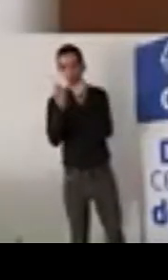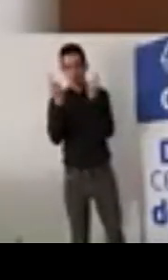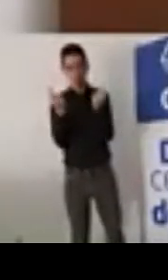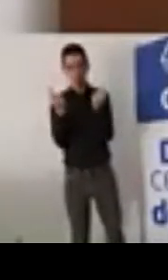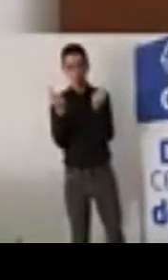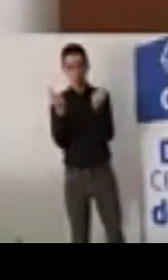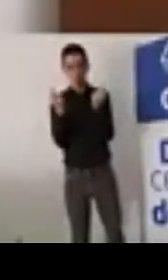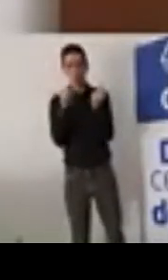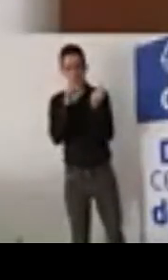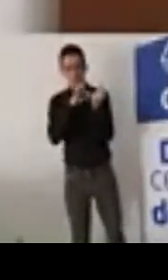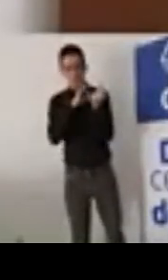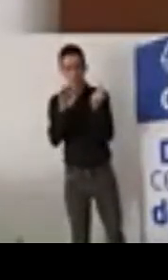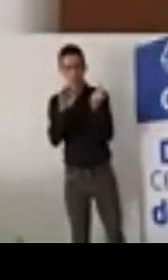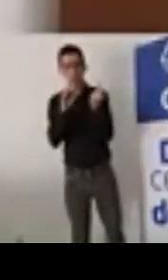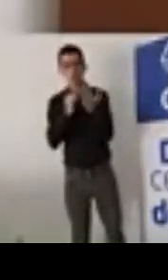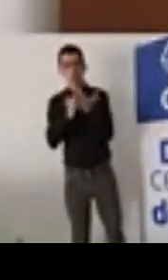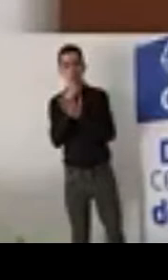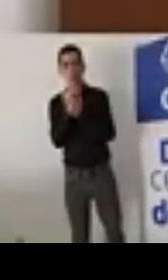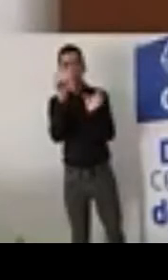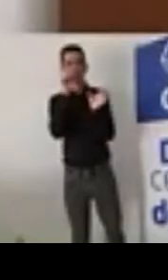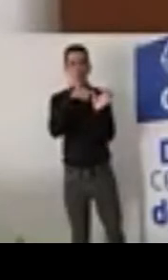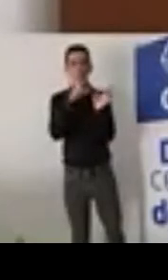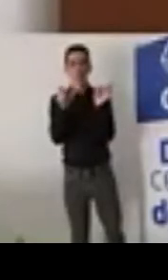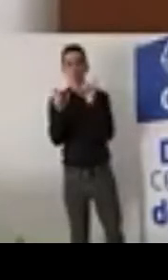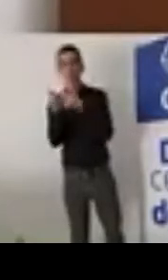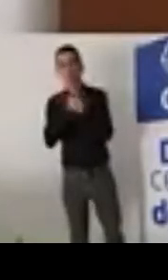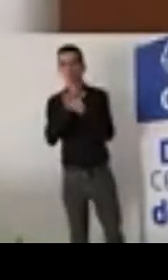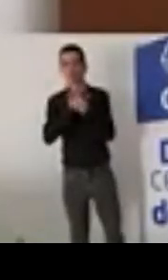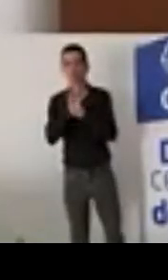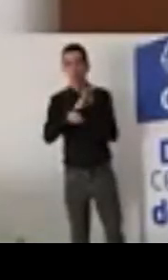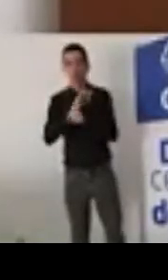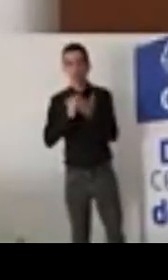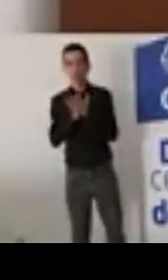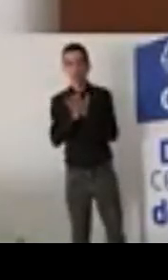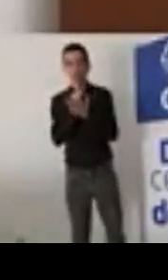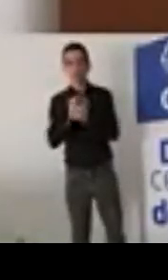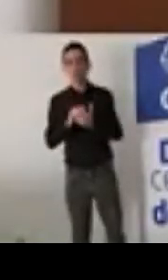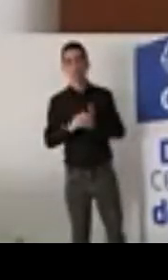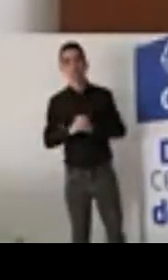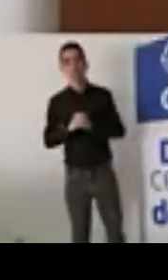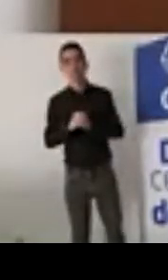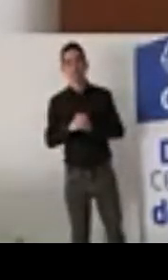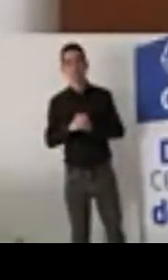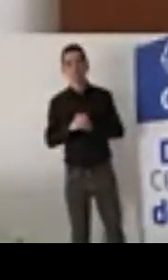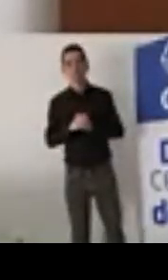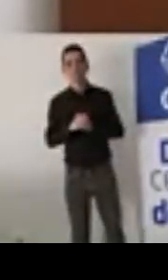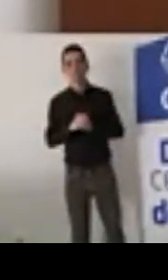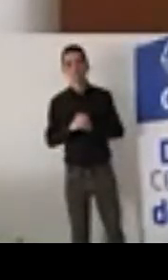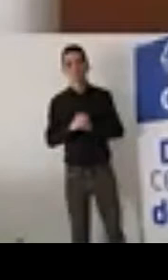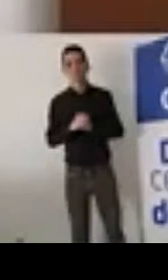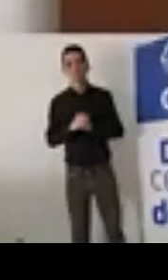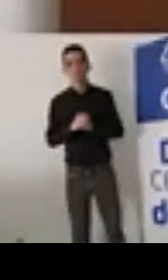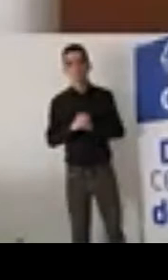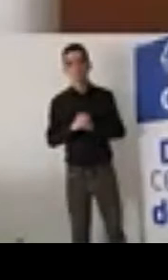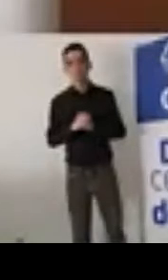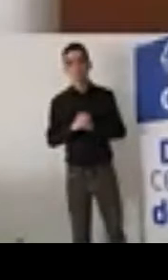ya pusieron su elección, entonces aquí nada más va a aparecer en la mitad de la pantalla, va a ser un mensaje donde